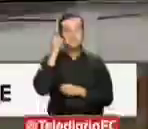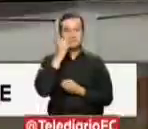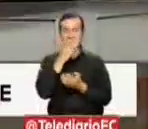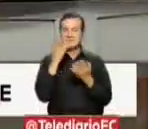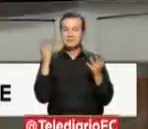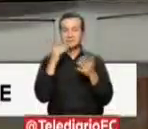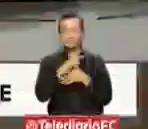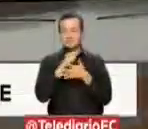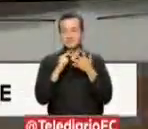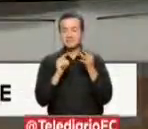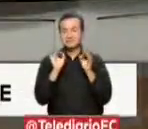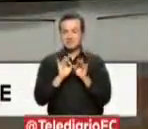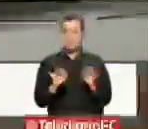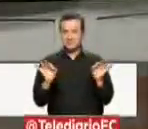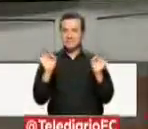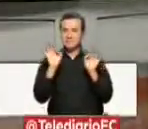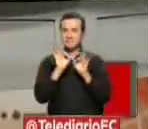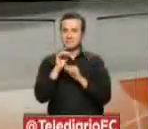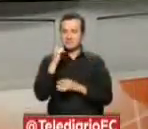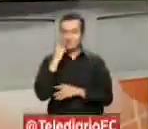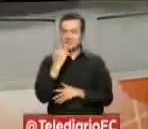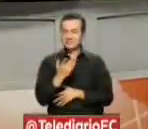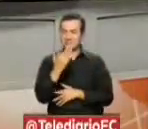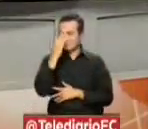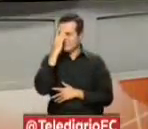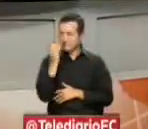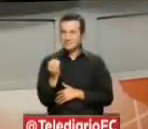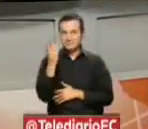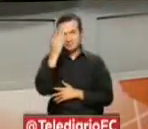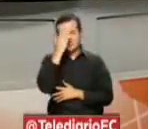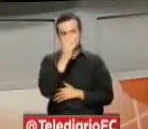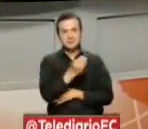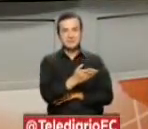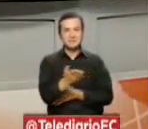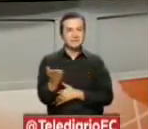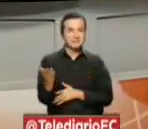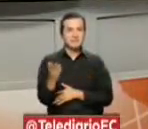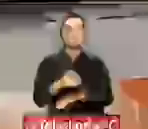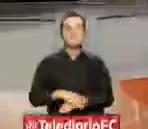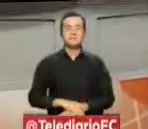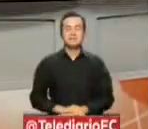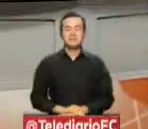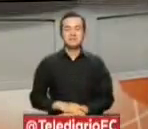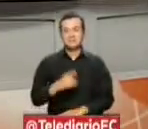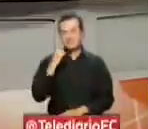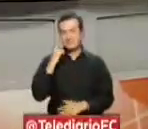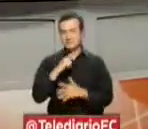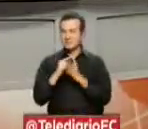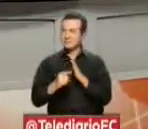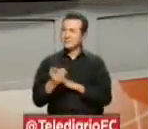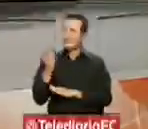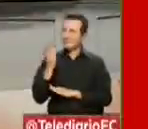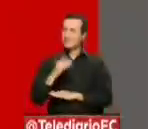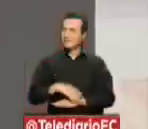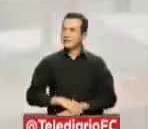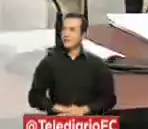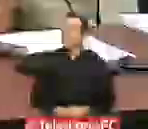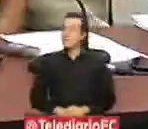de inmediato los hechos más destacados de las últimas horas. Diana, buenos días. Buenos días, Sofía, amigos televidentes. Buenos días. Revisamos a continuación nuestros titulares.